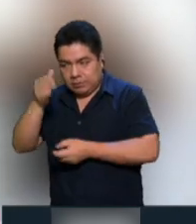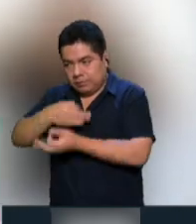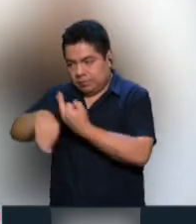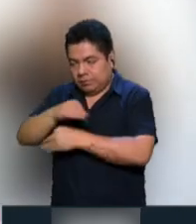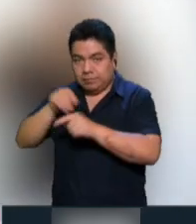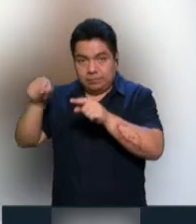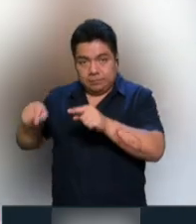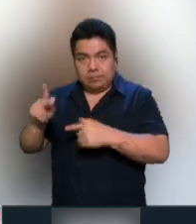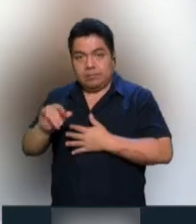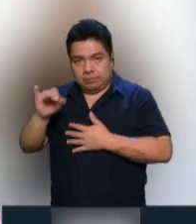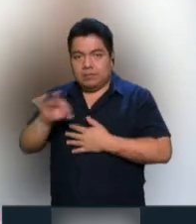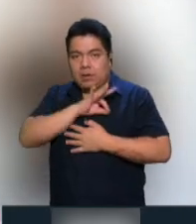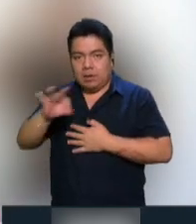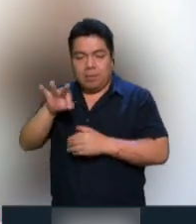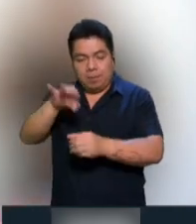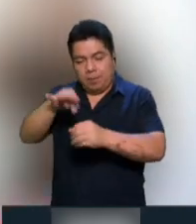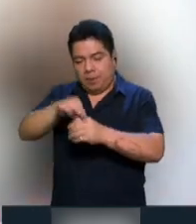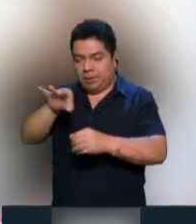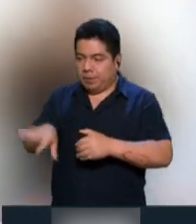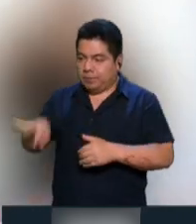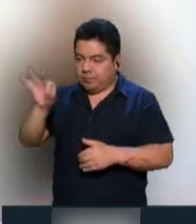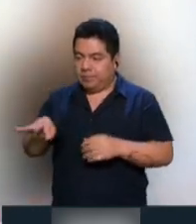del Poder Judicial.